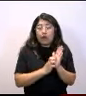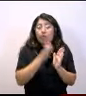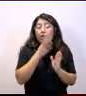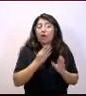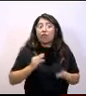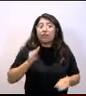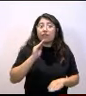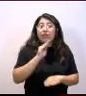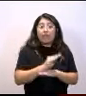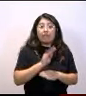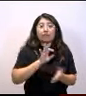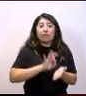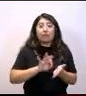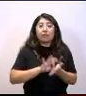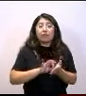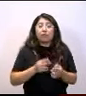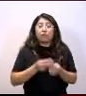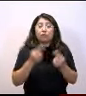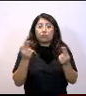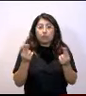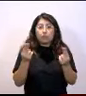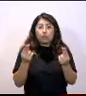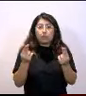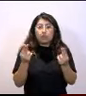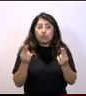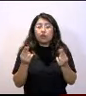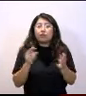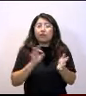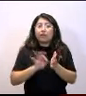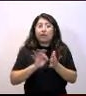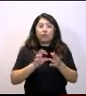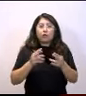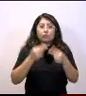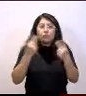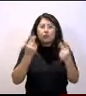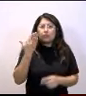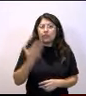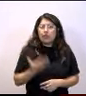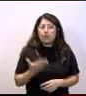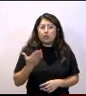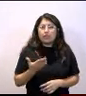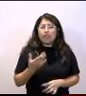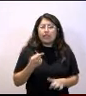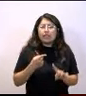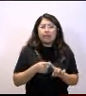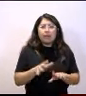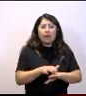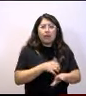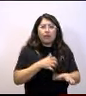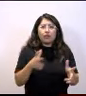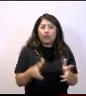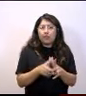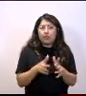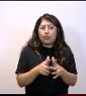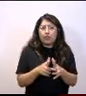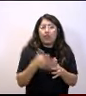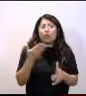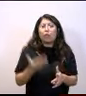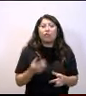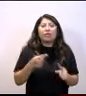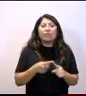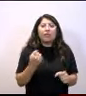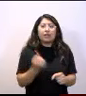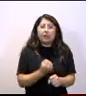financiación de los servicios públicos, esos servicios públicos que son vitales para la mayoría social, vitales para los